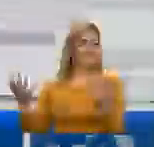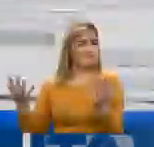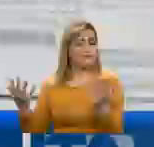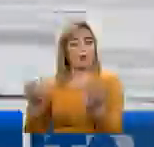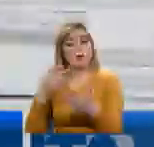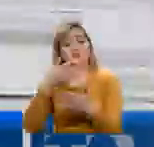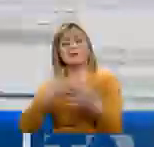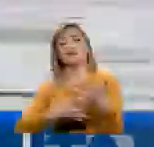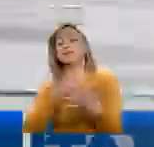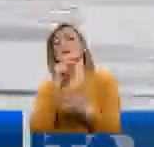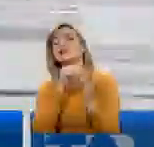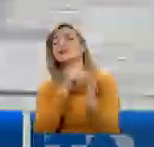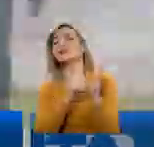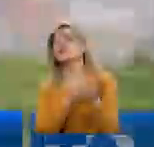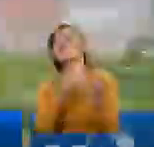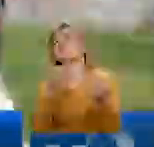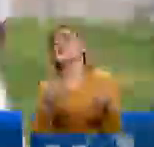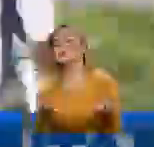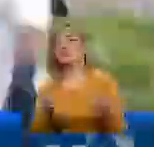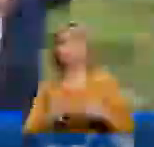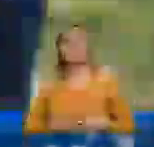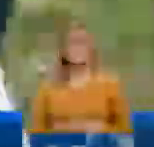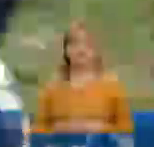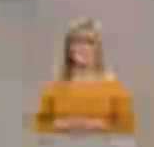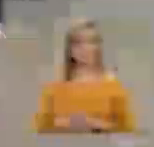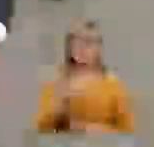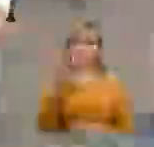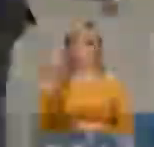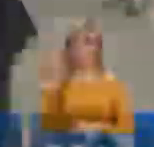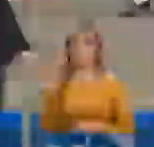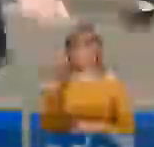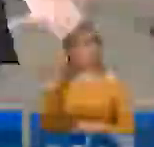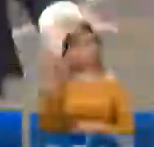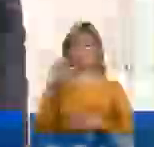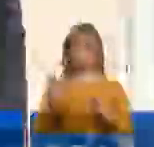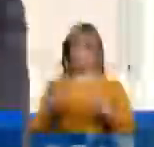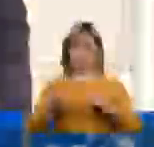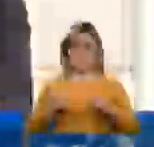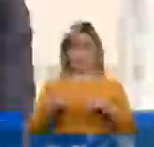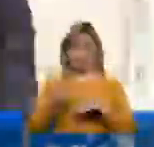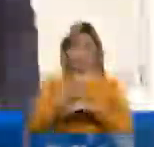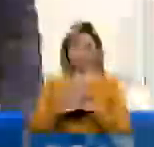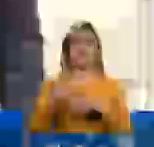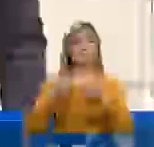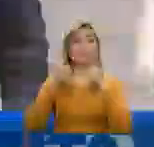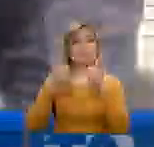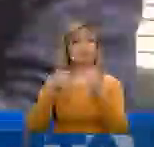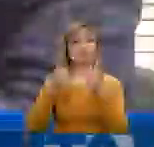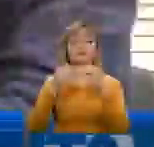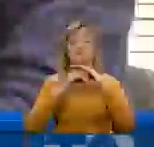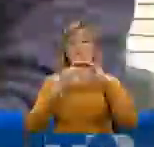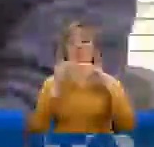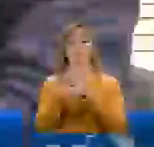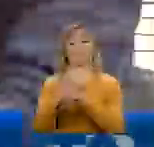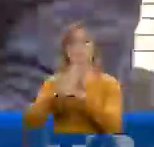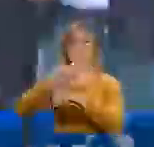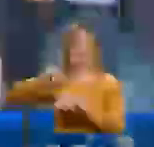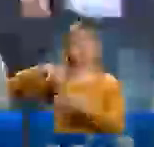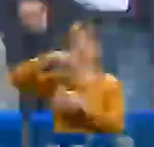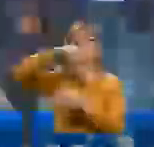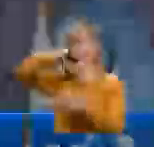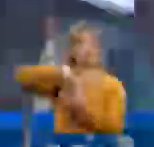correrán por la presidencia de la República. Por lo pronto, 15 binomios han aceptado sus precandidaturas ante el Consejo Nacional